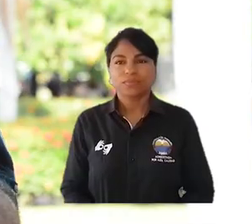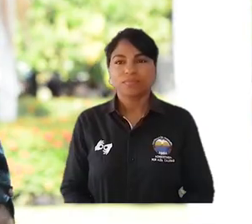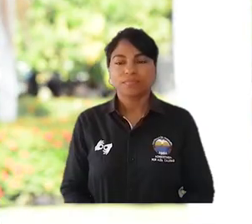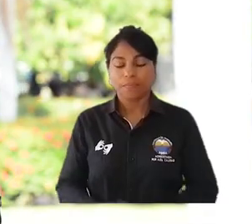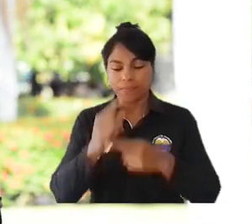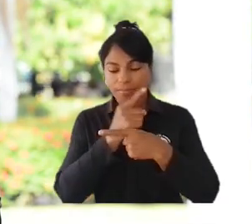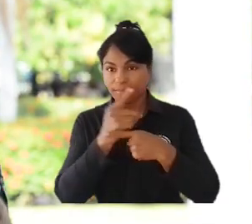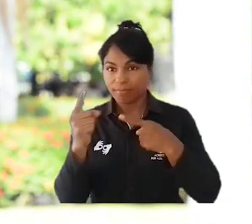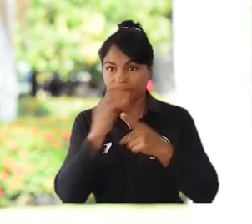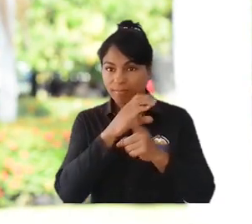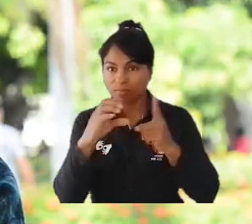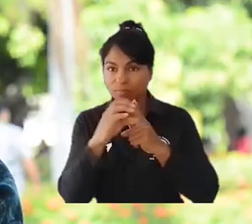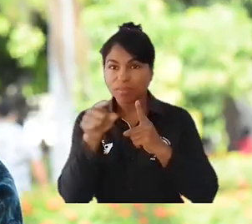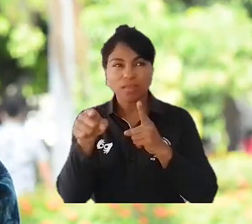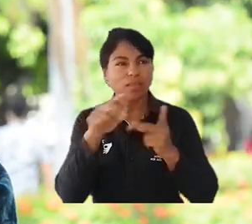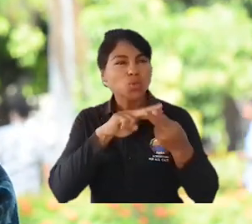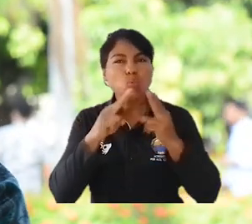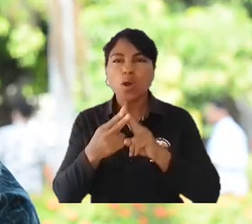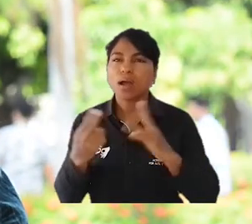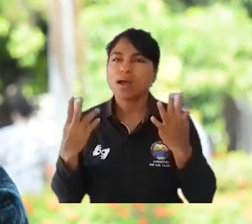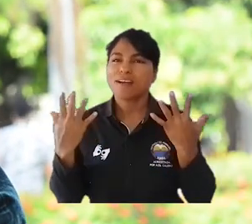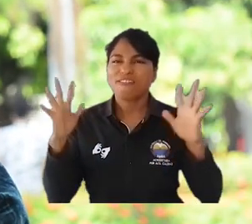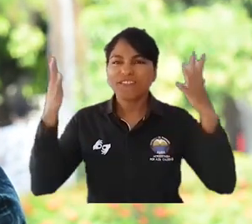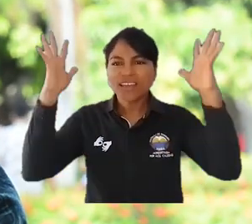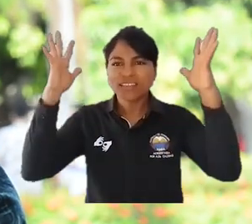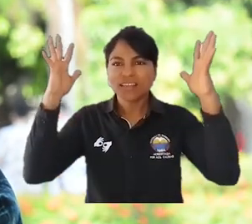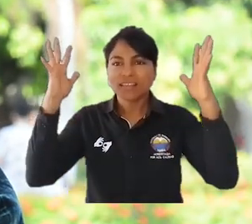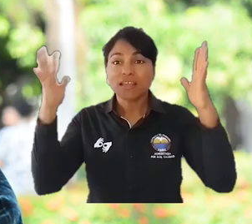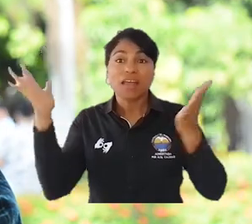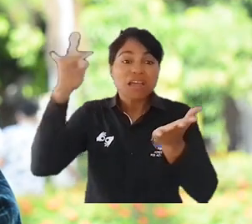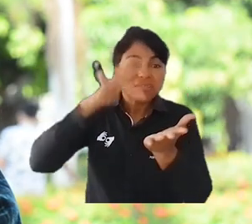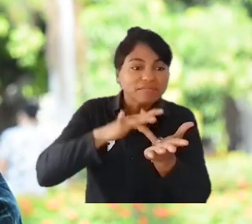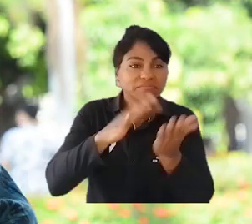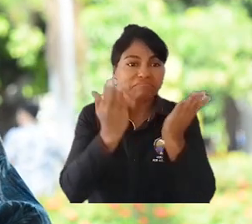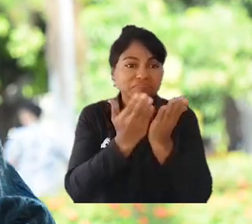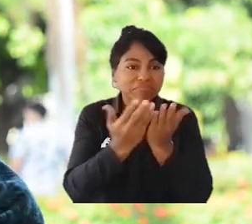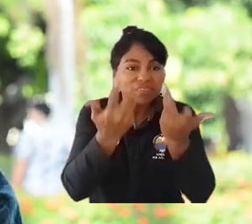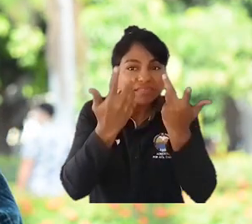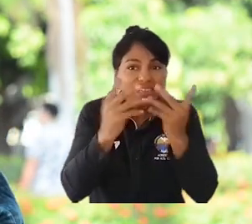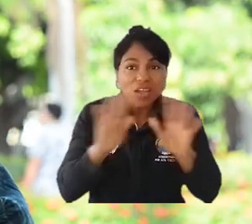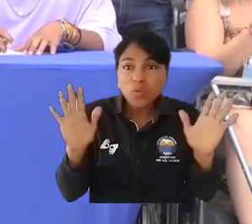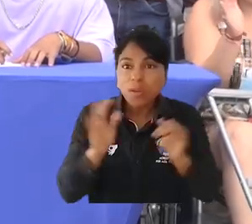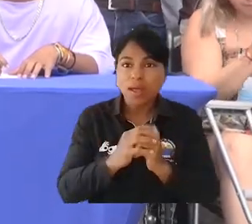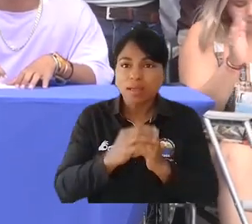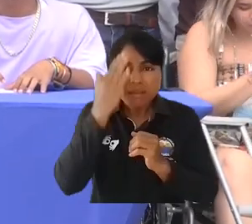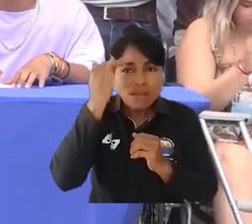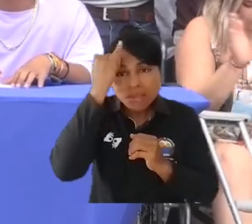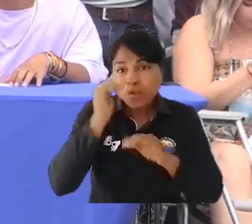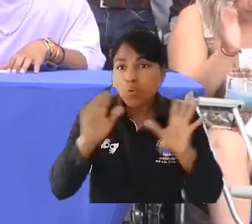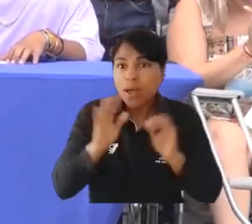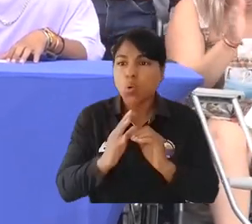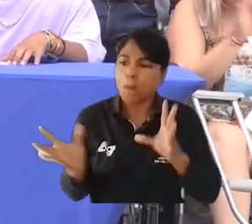Semana Cultural es una fiesta en el que no solo se combina la actividad académica, sino también las actividades lúdicas que buscan